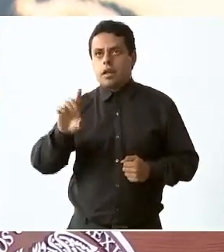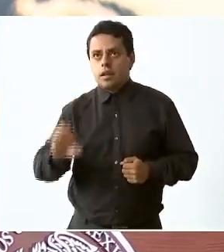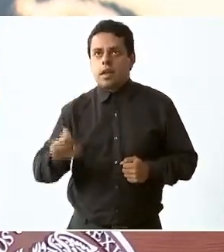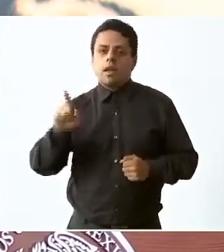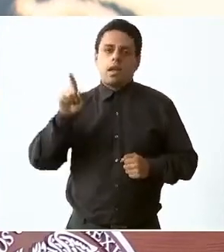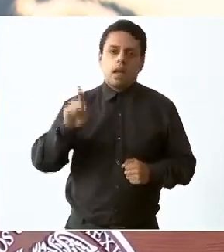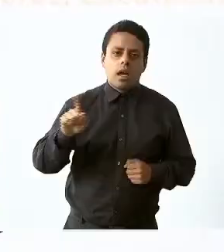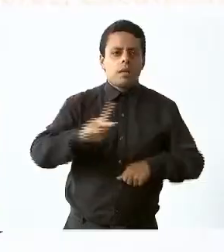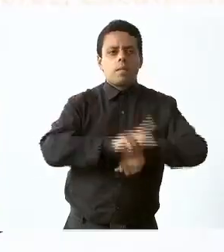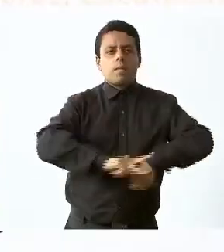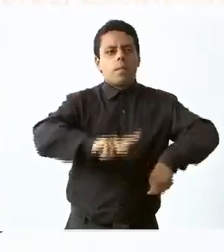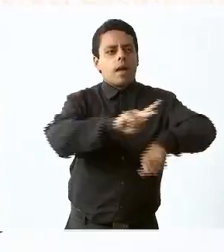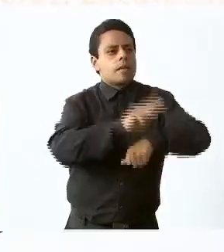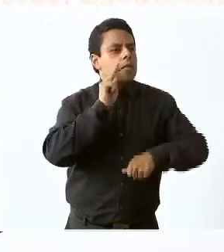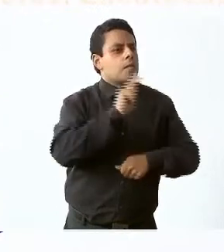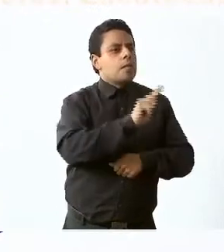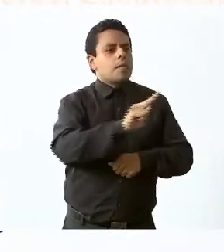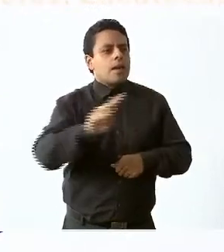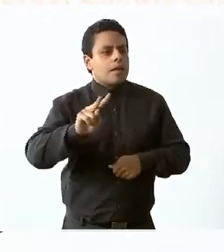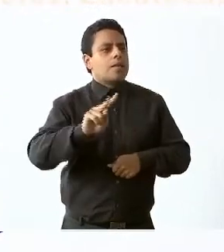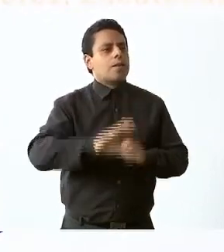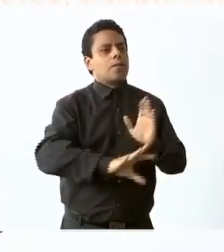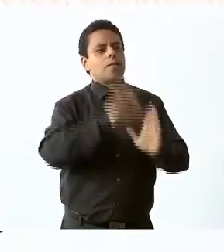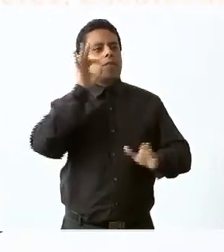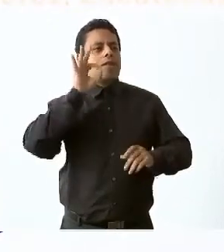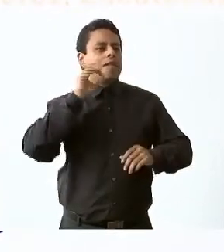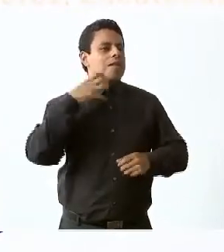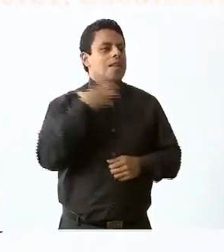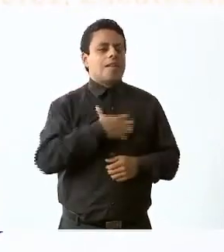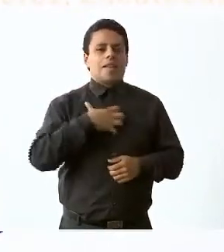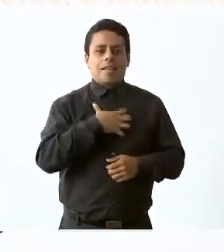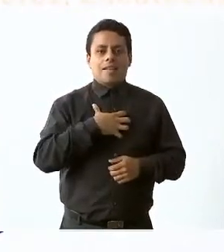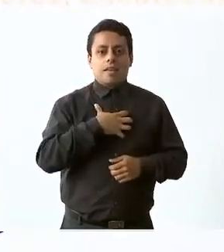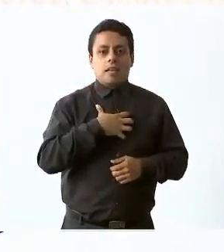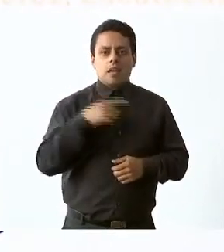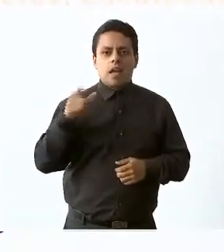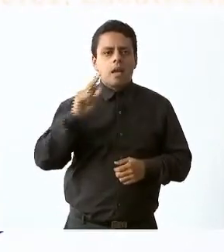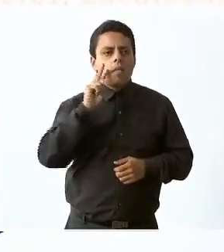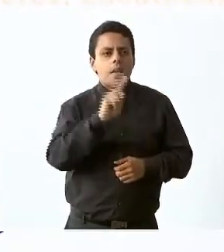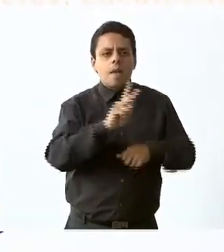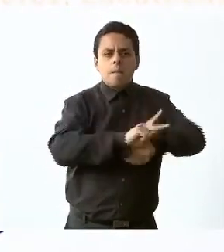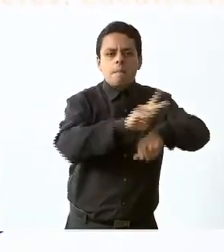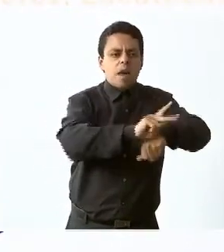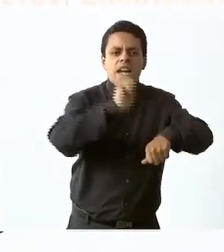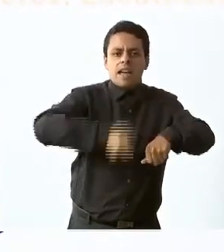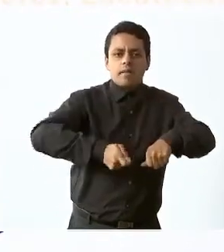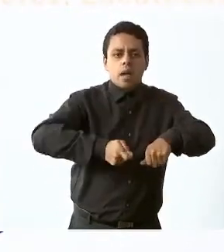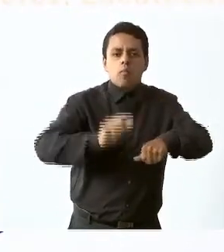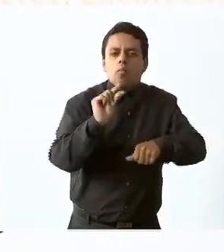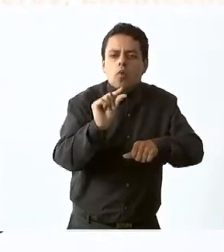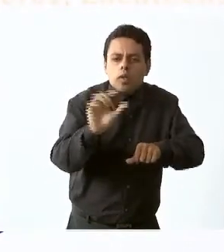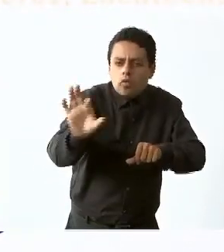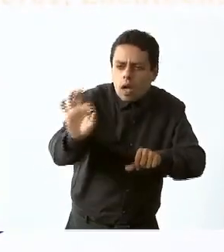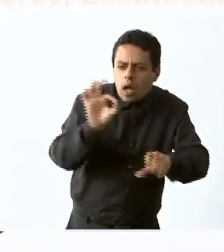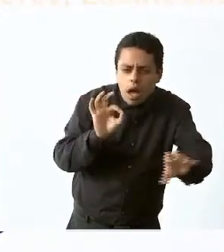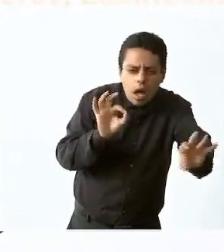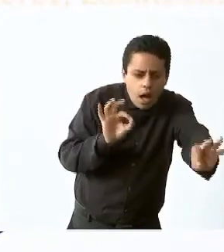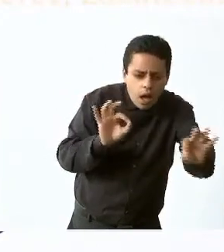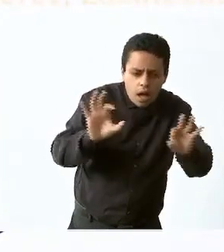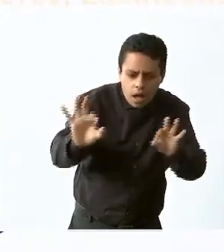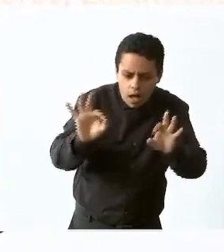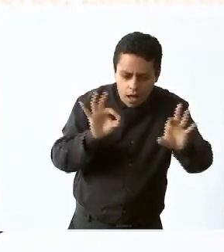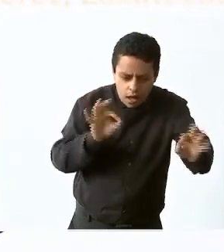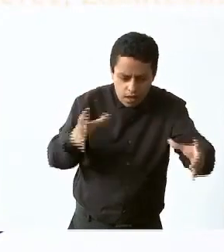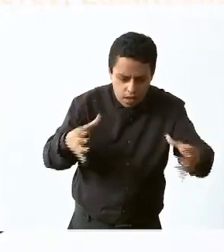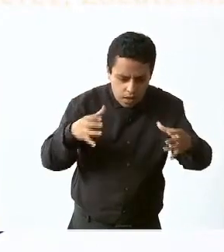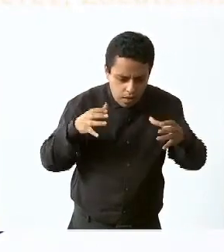suave e íntima. Para él, patria significaba las pequeñas cosas que amaba y que iba sumando a un amor